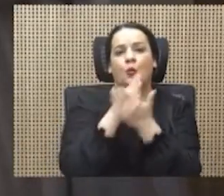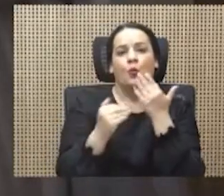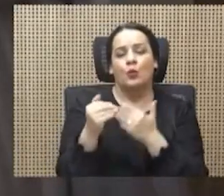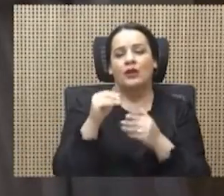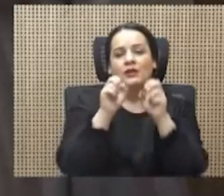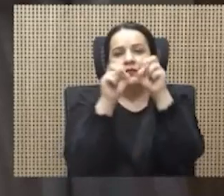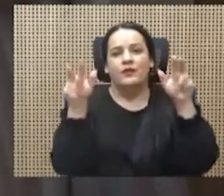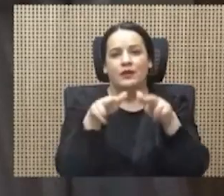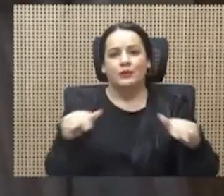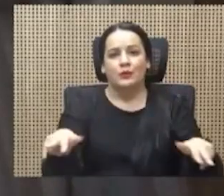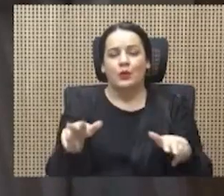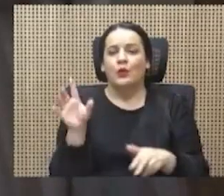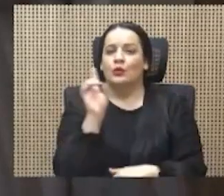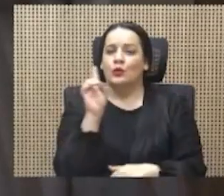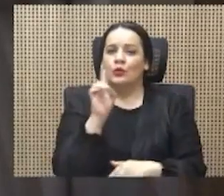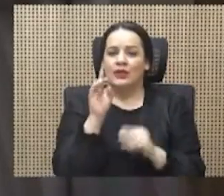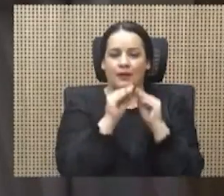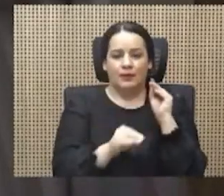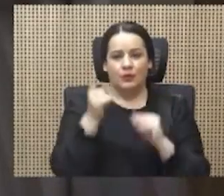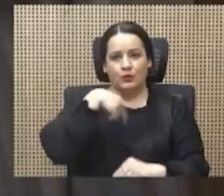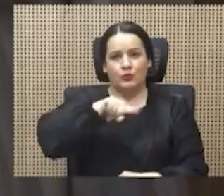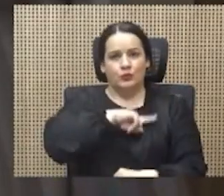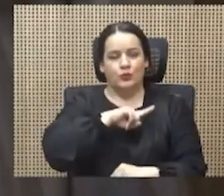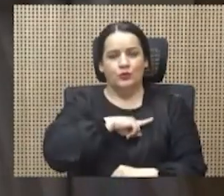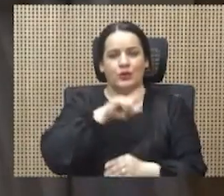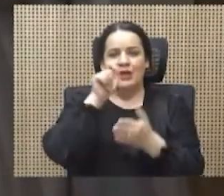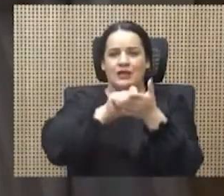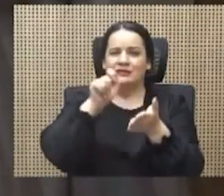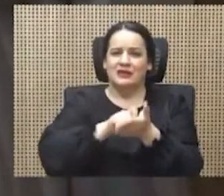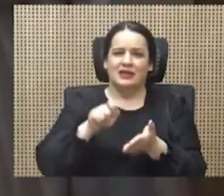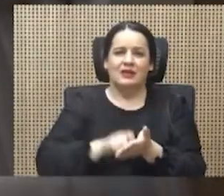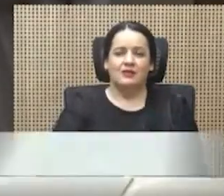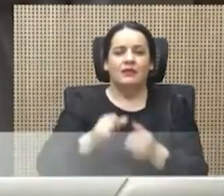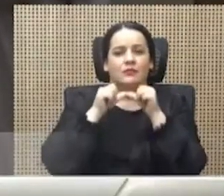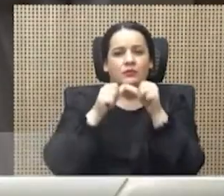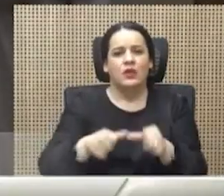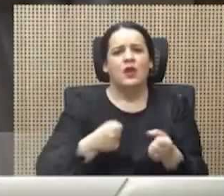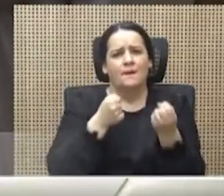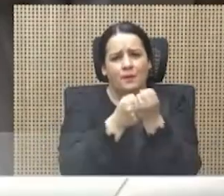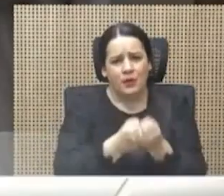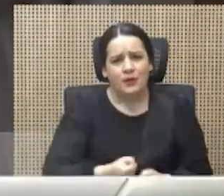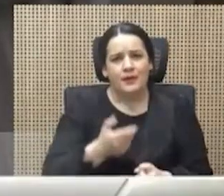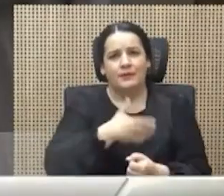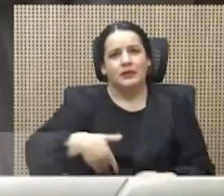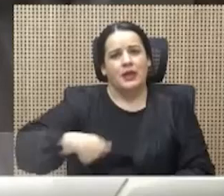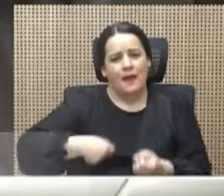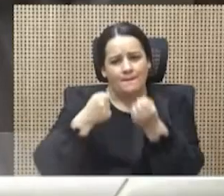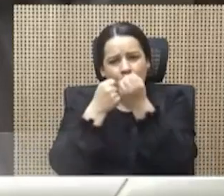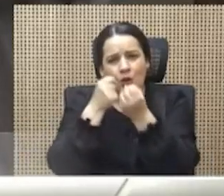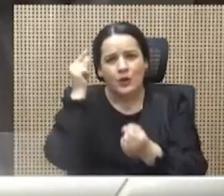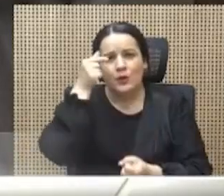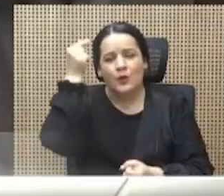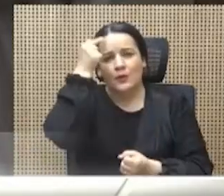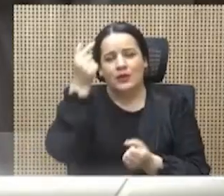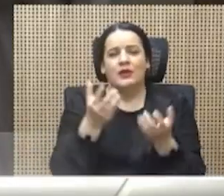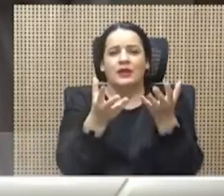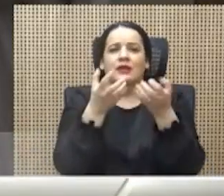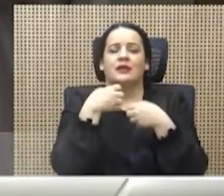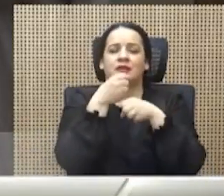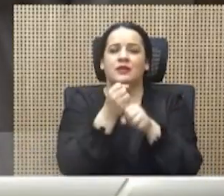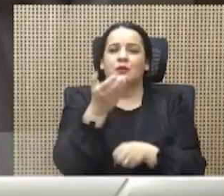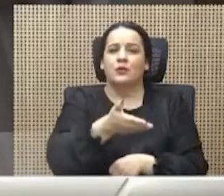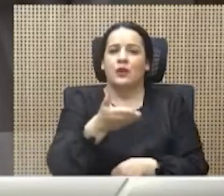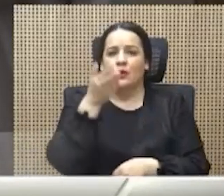sociales, donde al menos a nosotros nos escriben constantemente, apoya al presidente, apoya al gobierno que quiere hacer las cosas